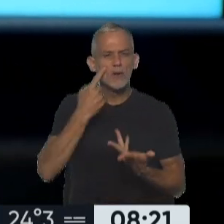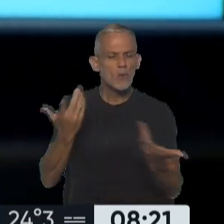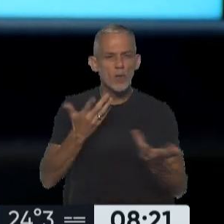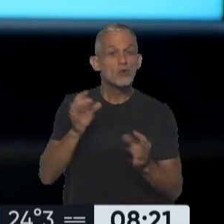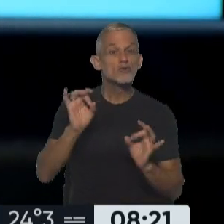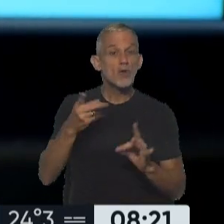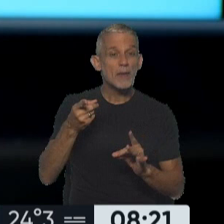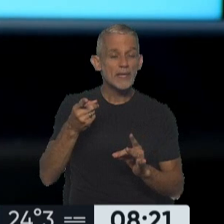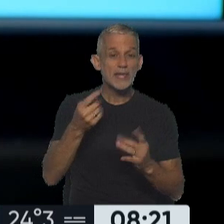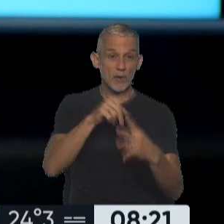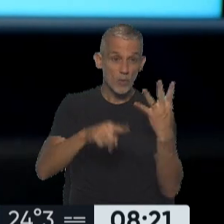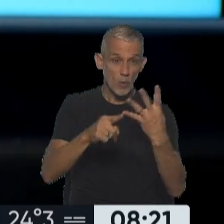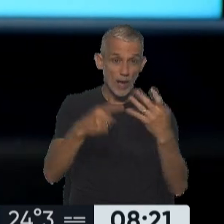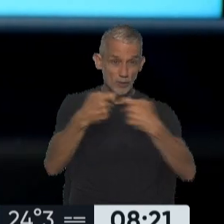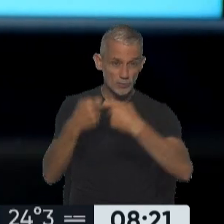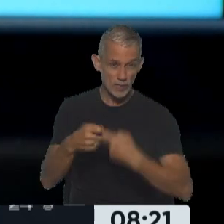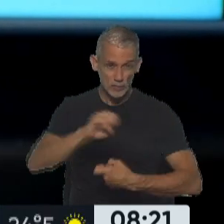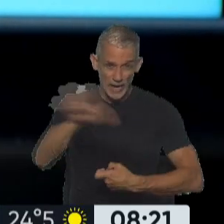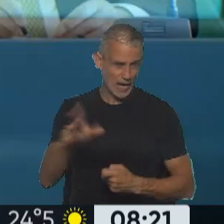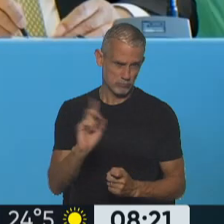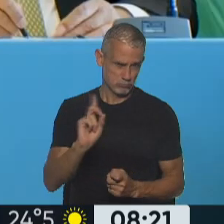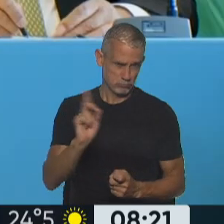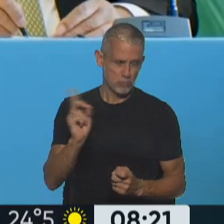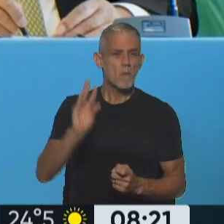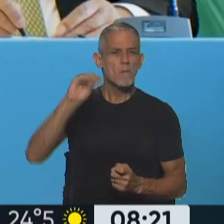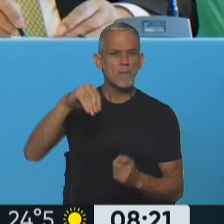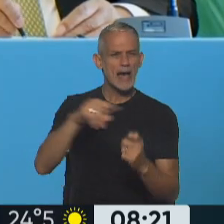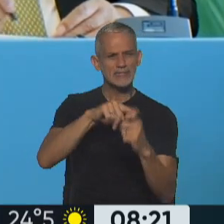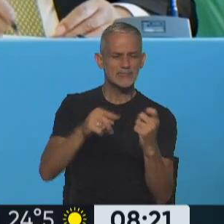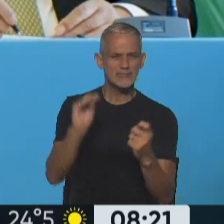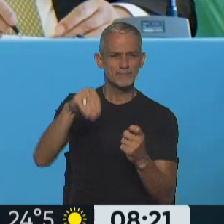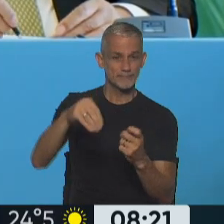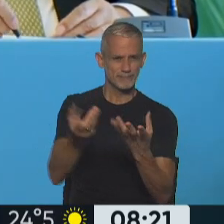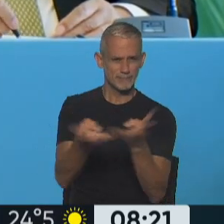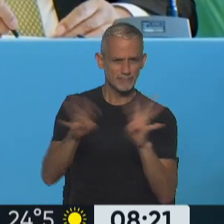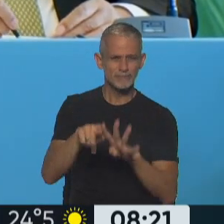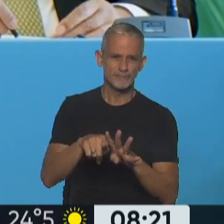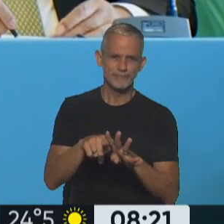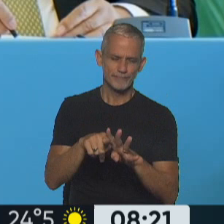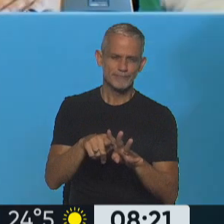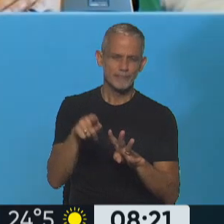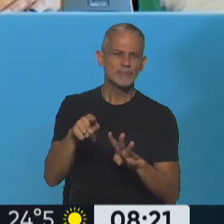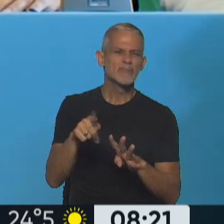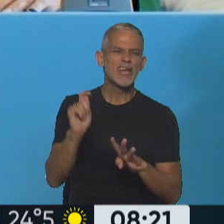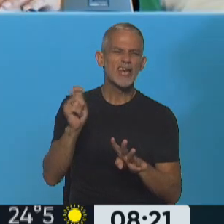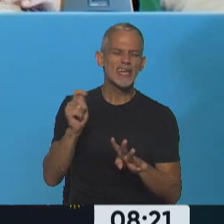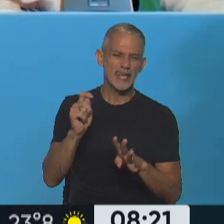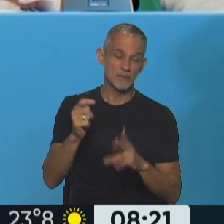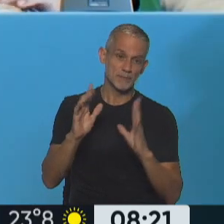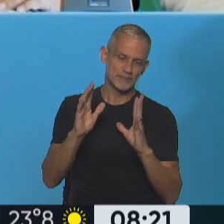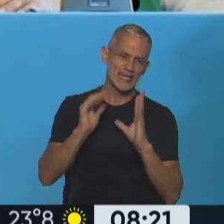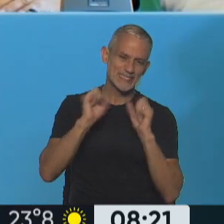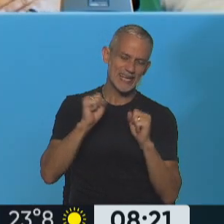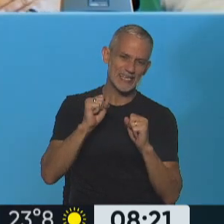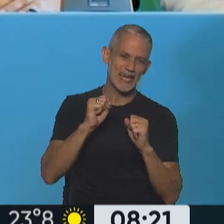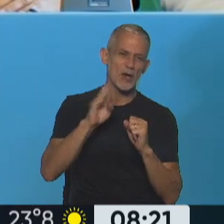solamente son las cuatro entidades agropecuarias las que van a participar de la reunión encabezada por Sergio Massa y por el secretario, Juan